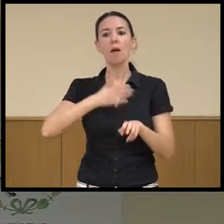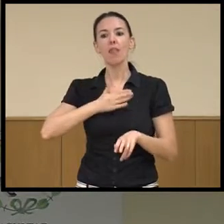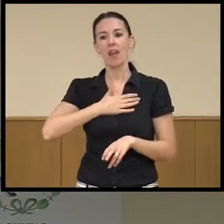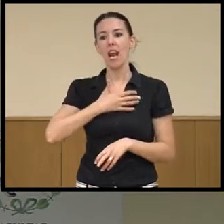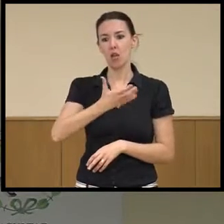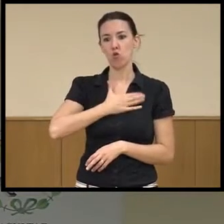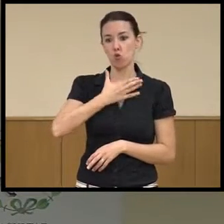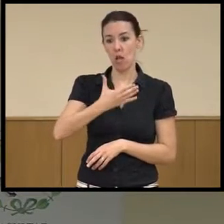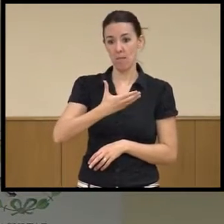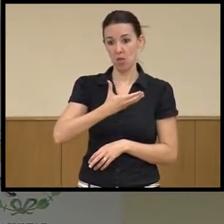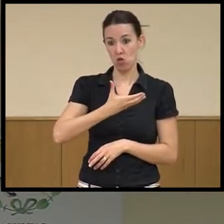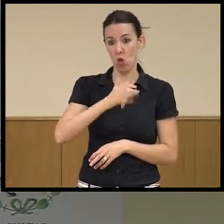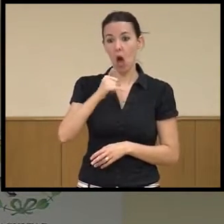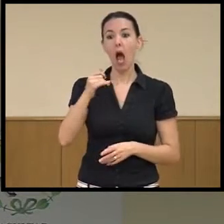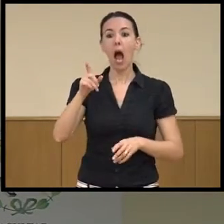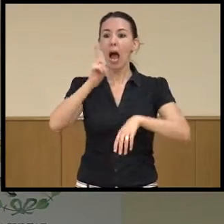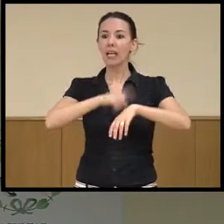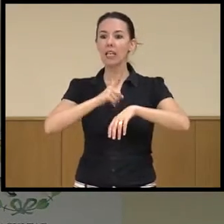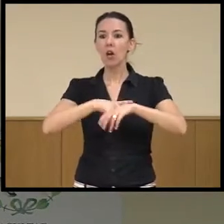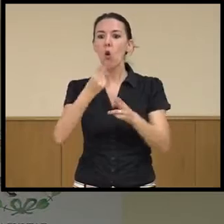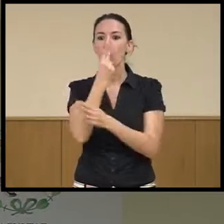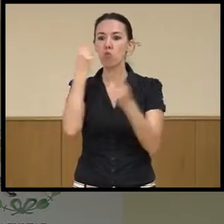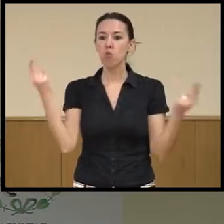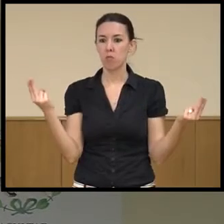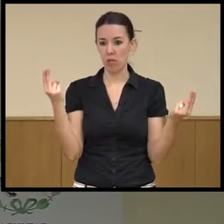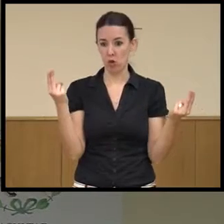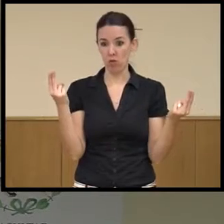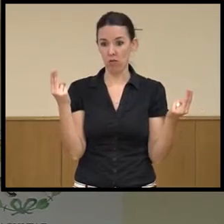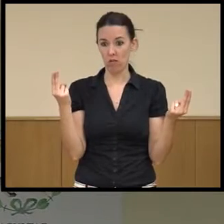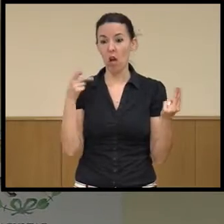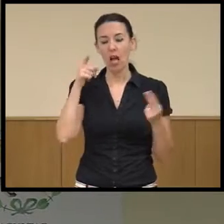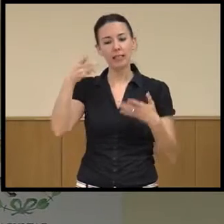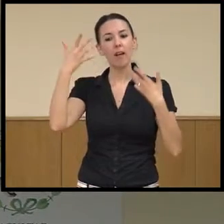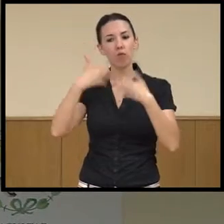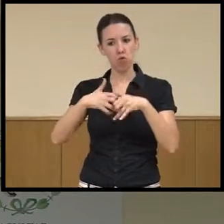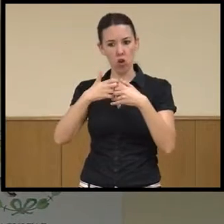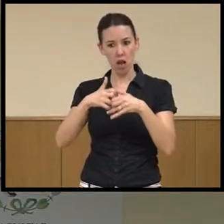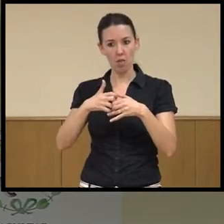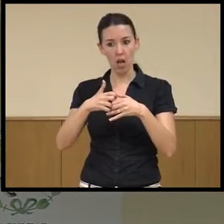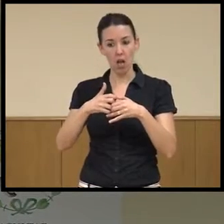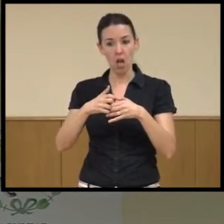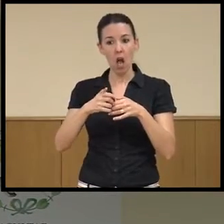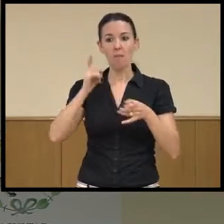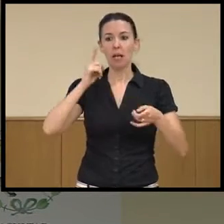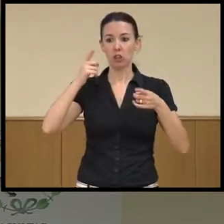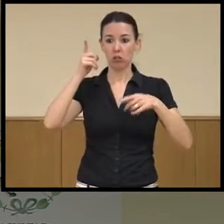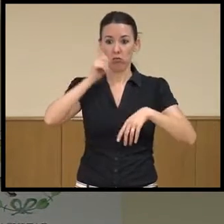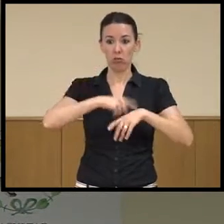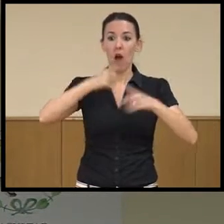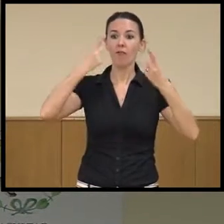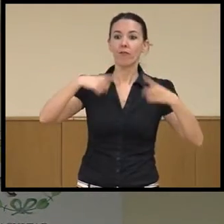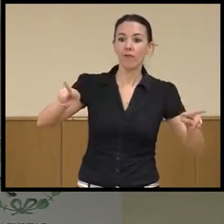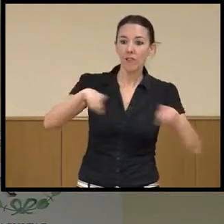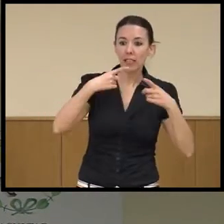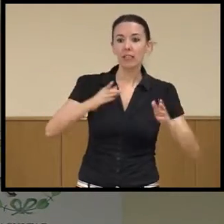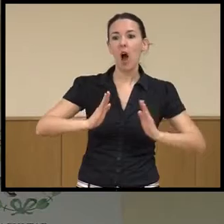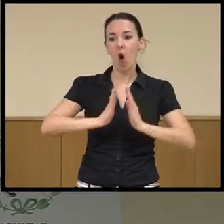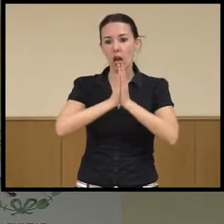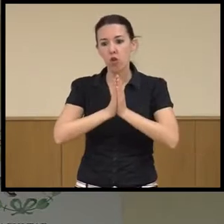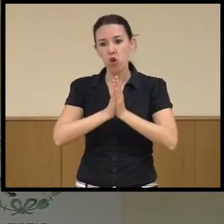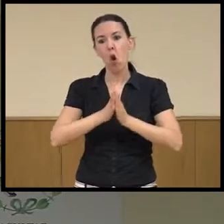y albergaba el reloj público, era desde este punto de vista la que realmente funcionaba, y tocaban a fiesta, a oración, a luto o a